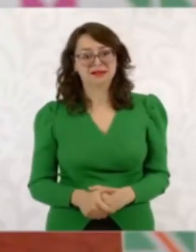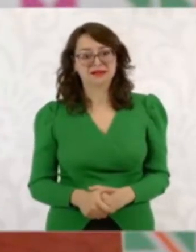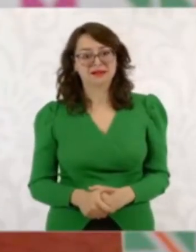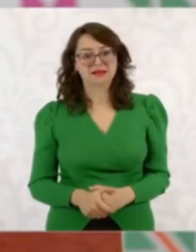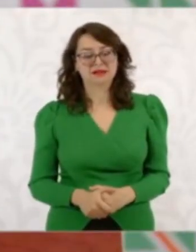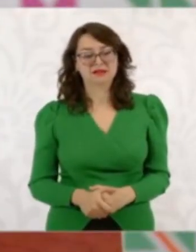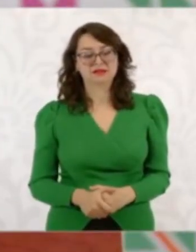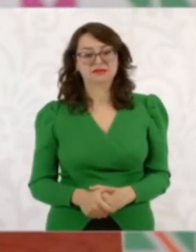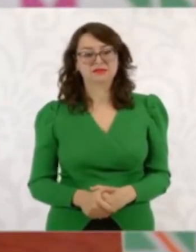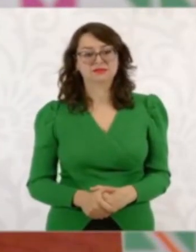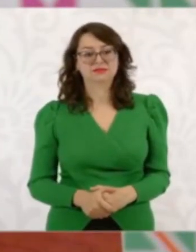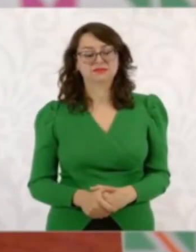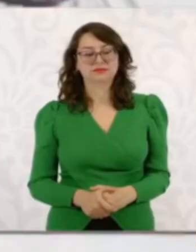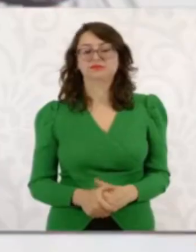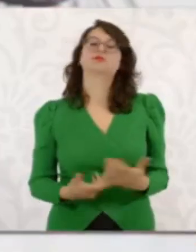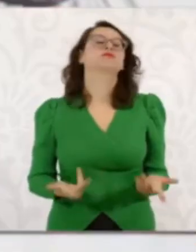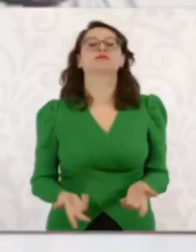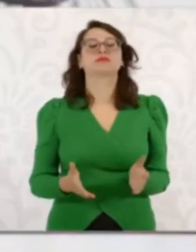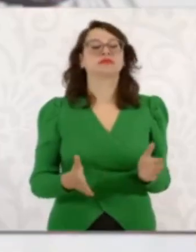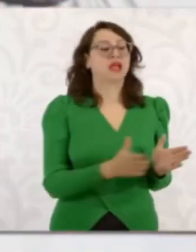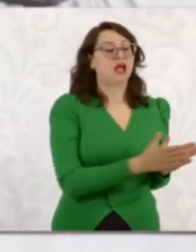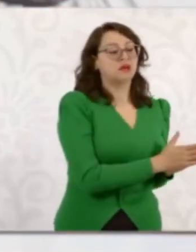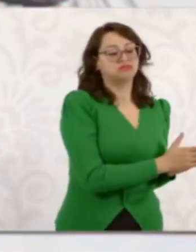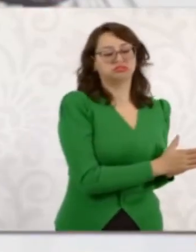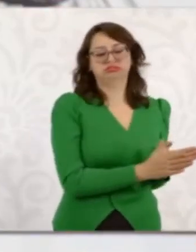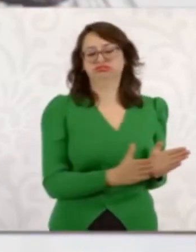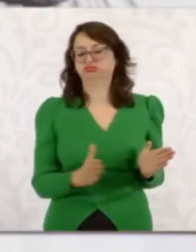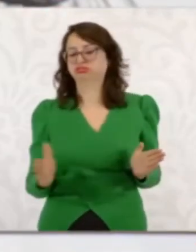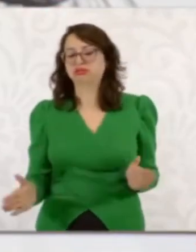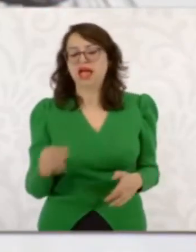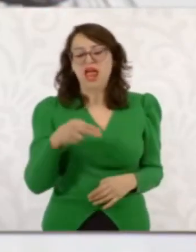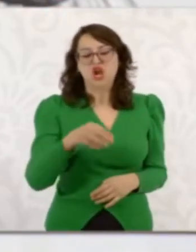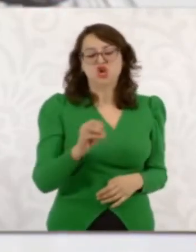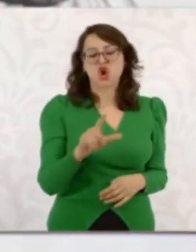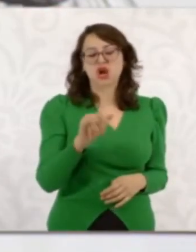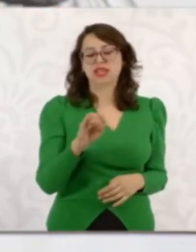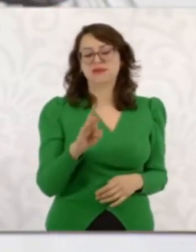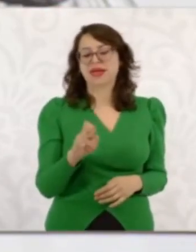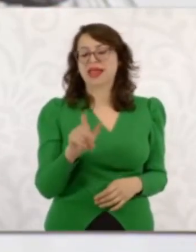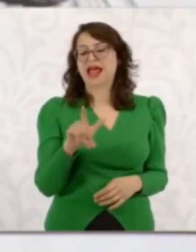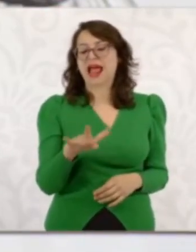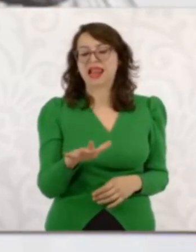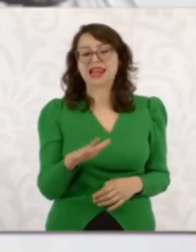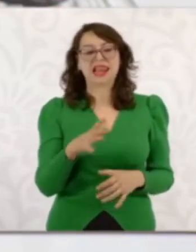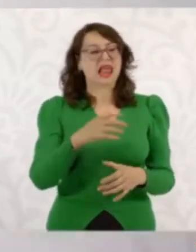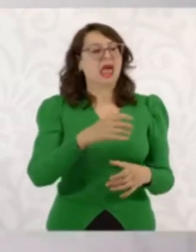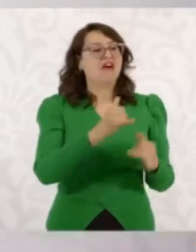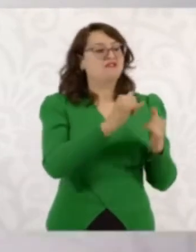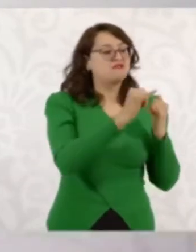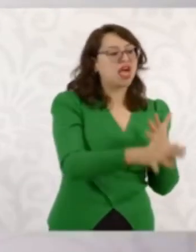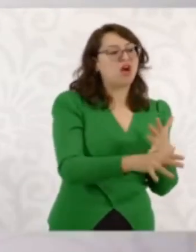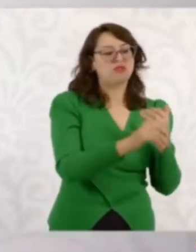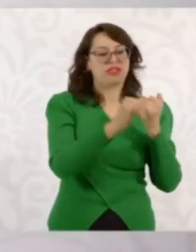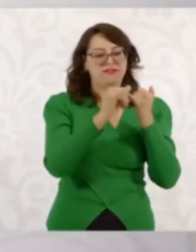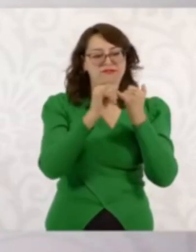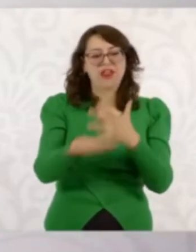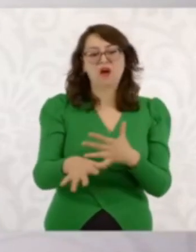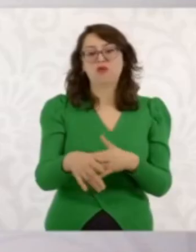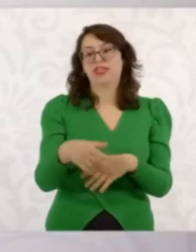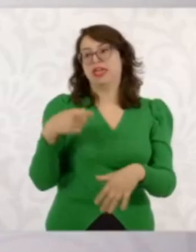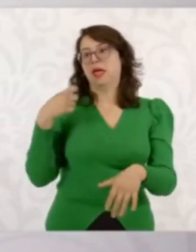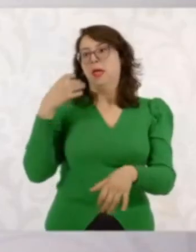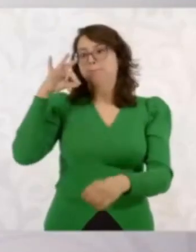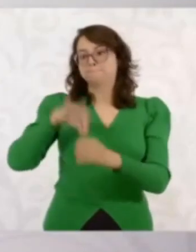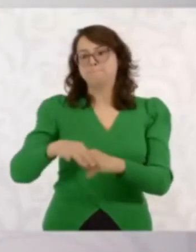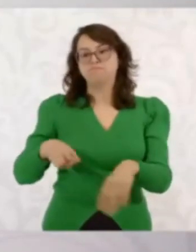El neoliberalismo en México se impuso con 2 fraudes electorales y la compra del voto,